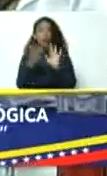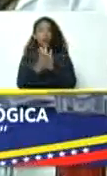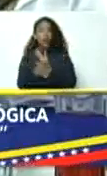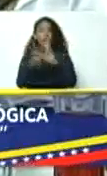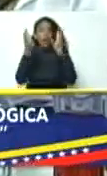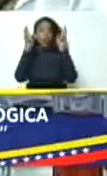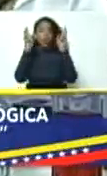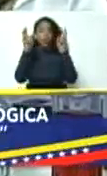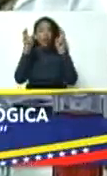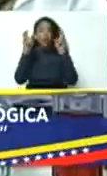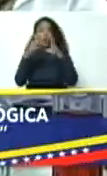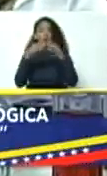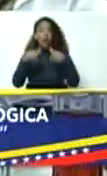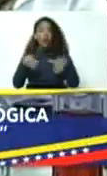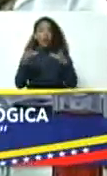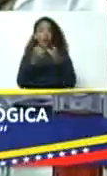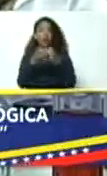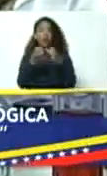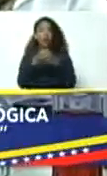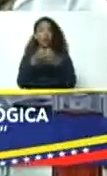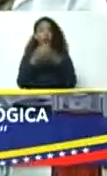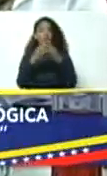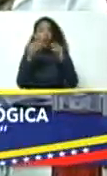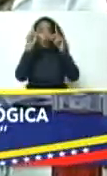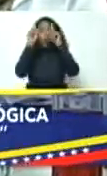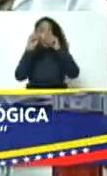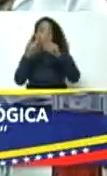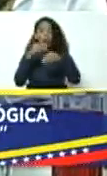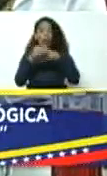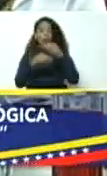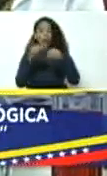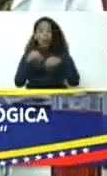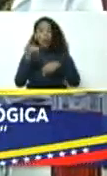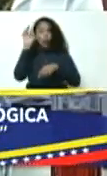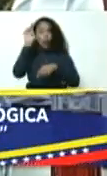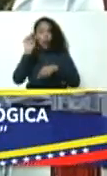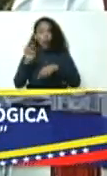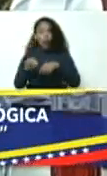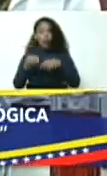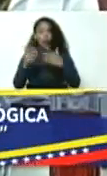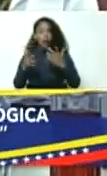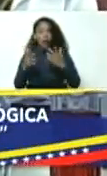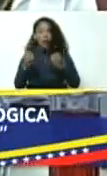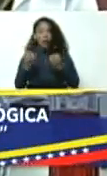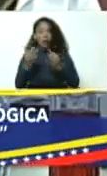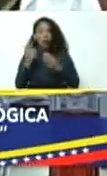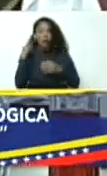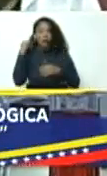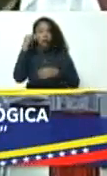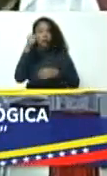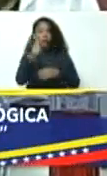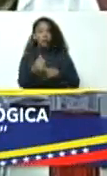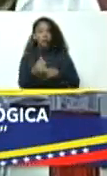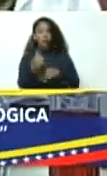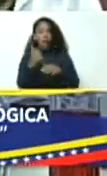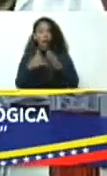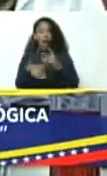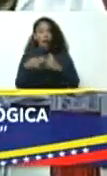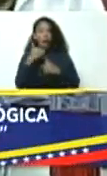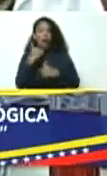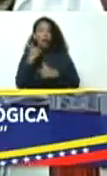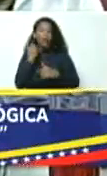área, de todo este equipamiento, de todos los exámenes que se hacen aquí, de en cuánto tiempo se sale una